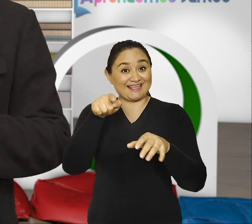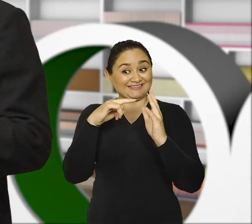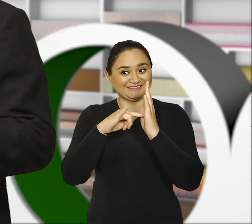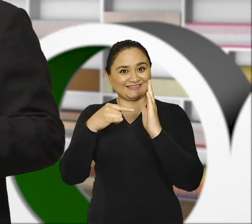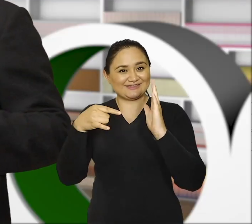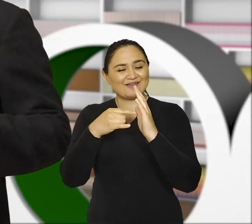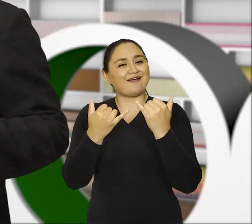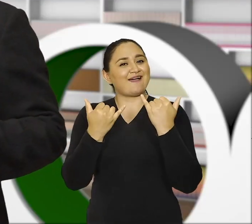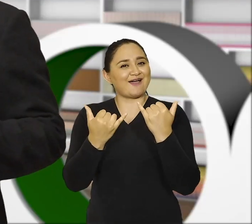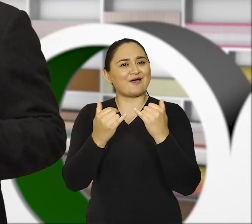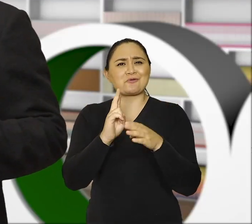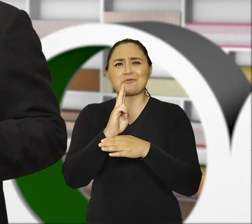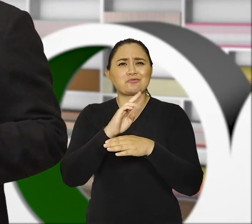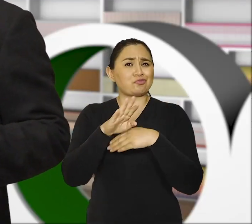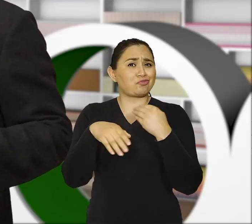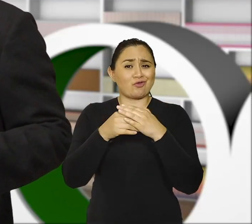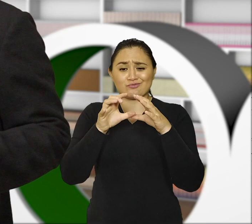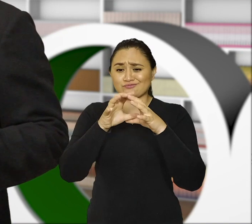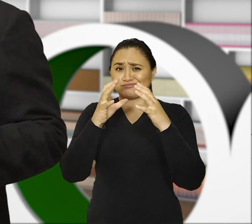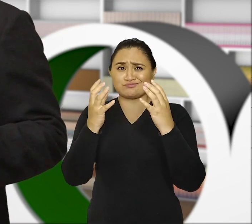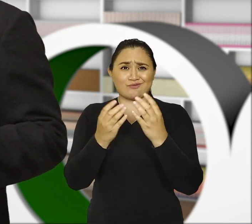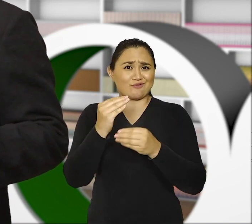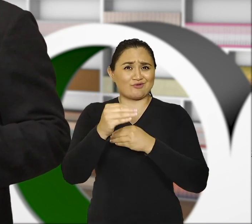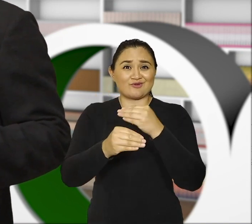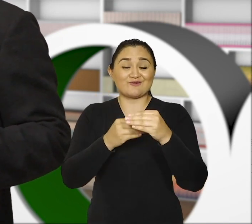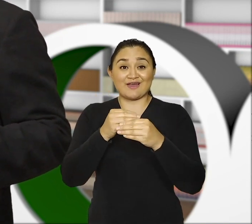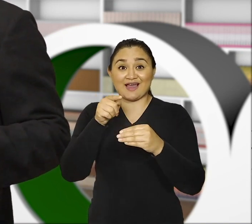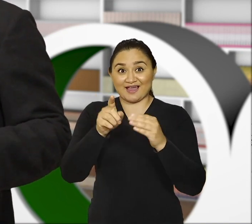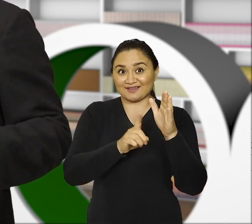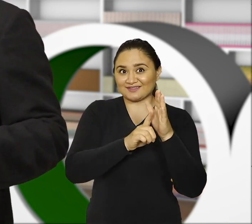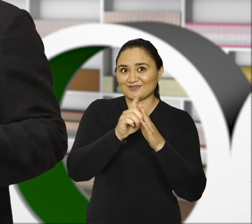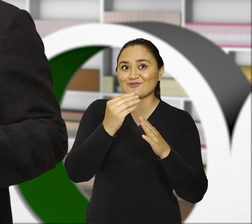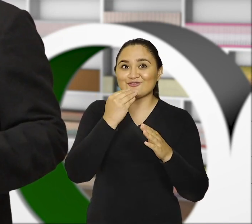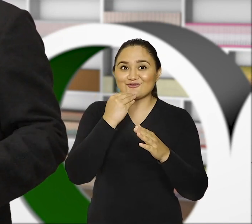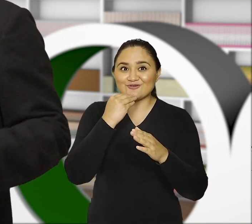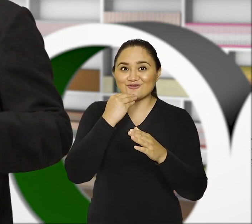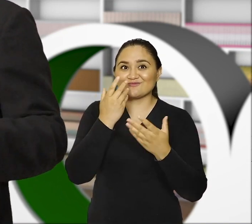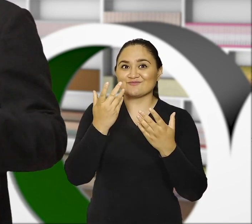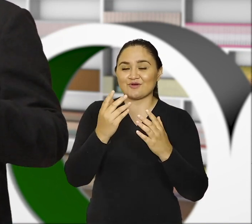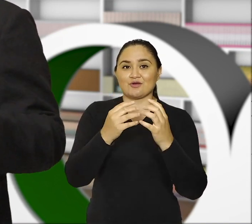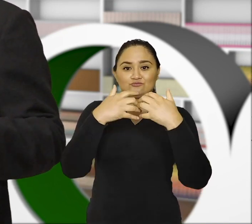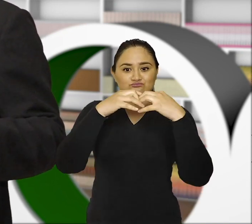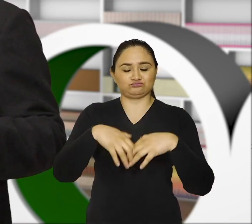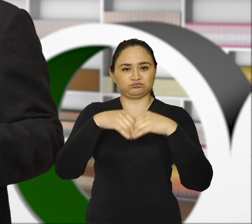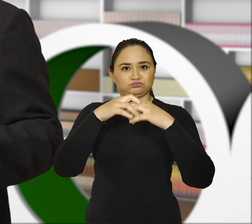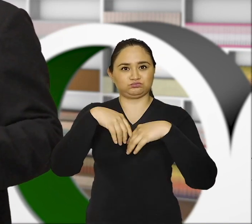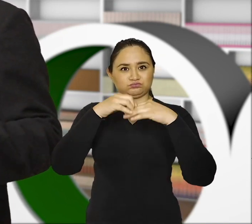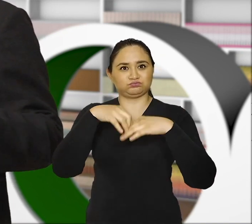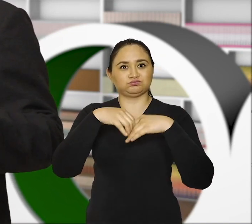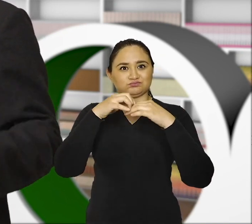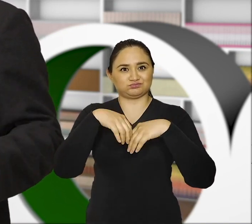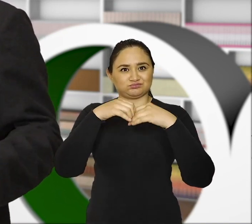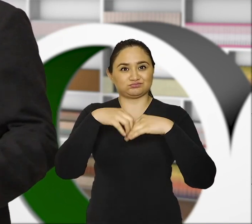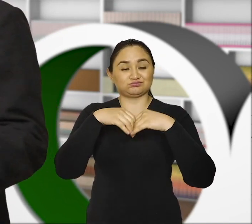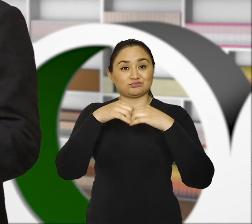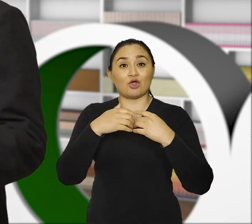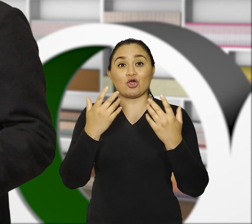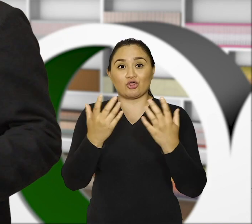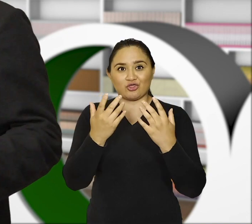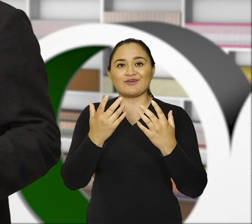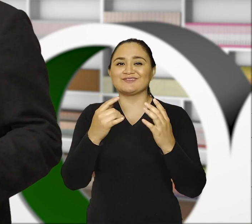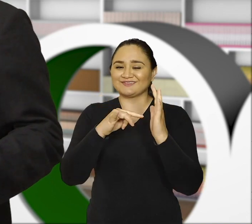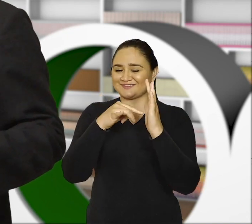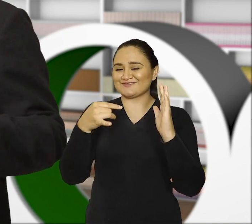distancias. Esa tecnología es la misma que se utiliza hoy en todo el mundo. Entre estos desarrollos se encontraban las bobinas y el